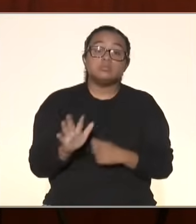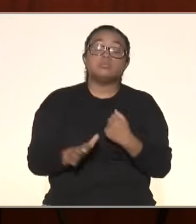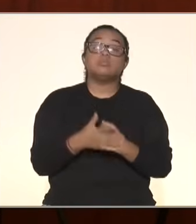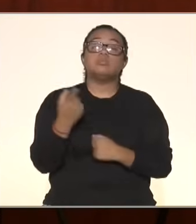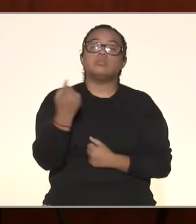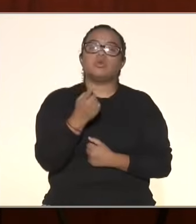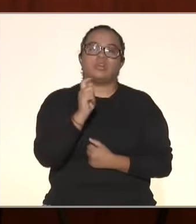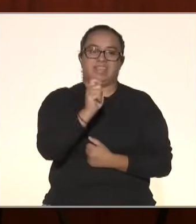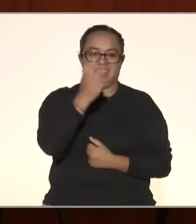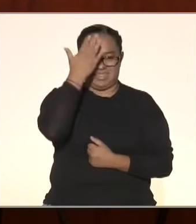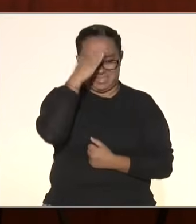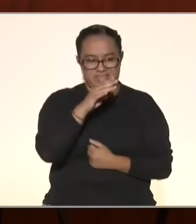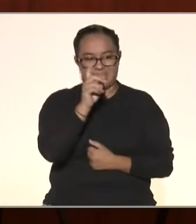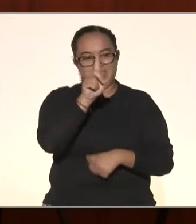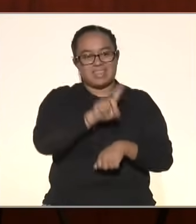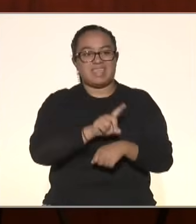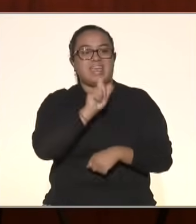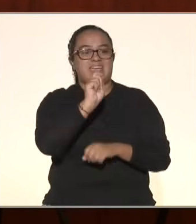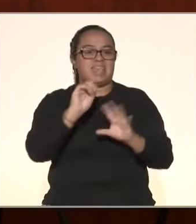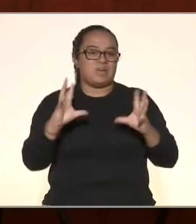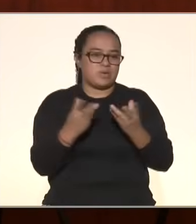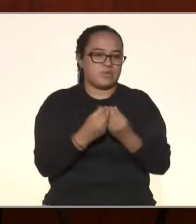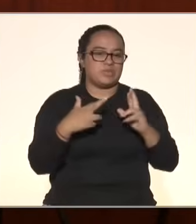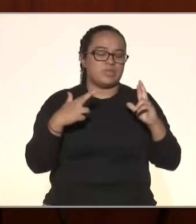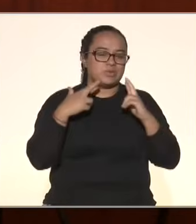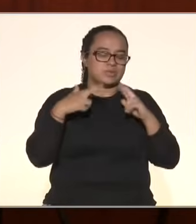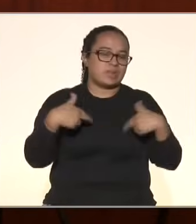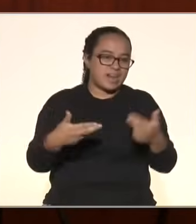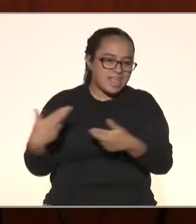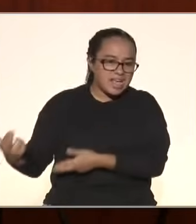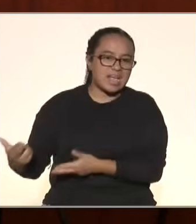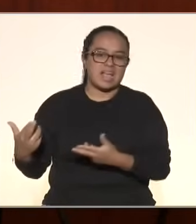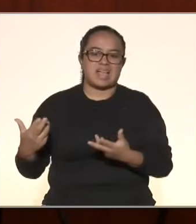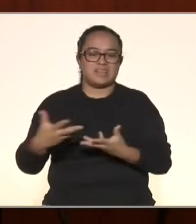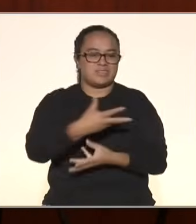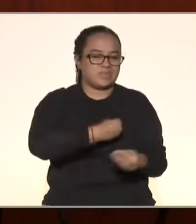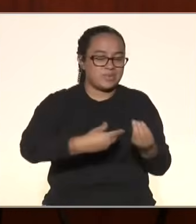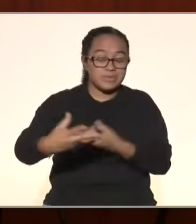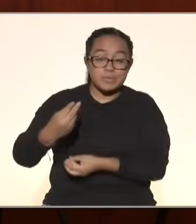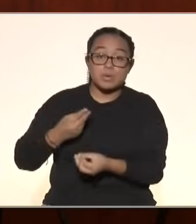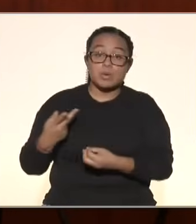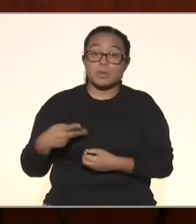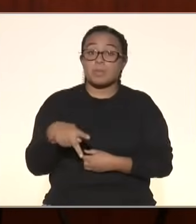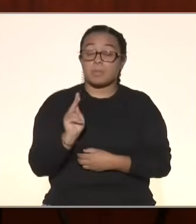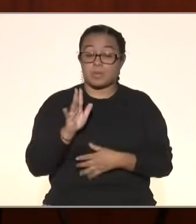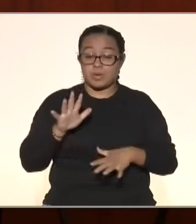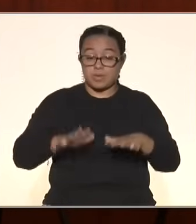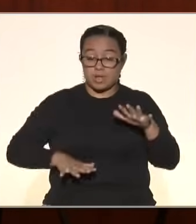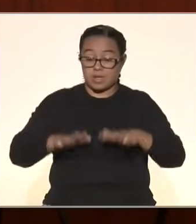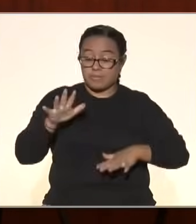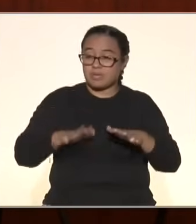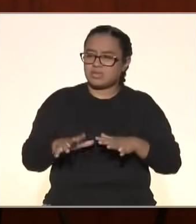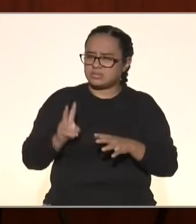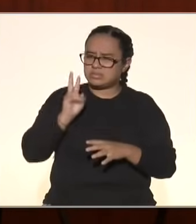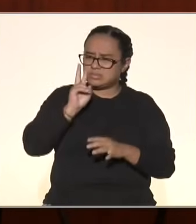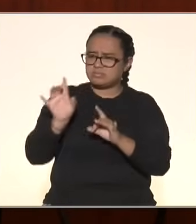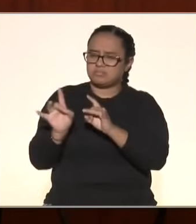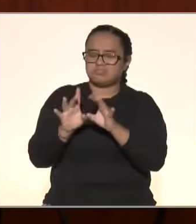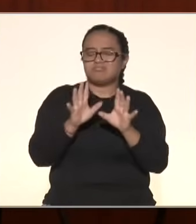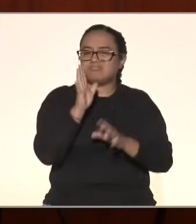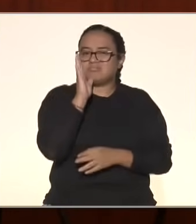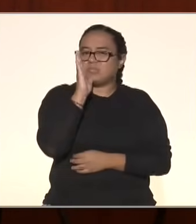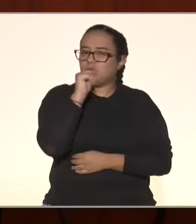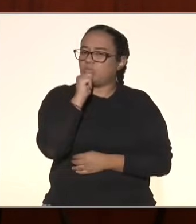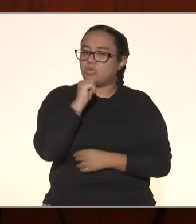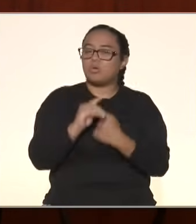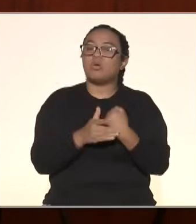llena de regalos, llena de unión, llena de convivencia. Y a veces pues la situación que está a nuestro alrededor no se presta